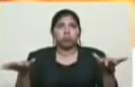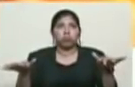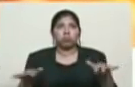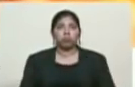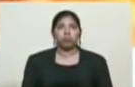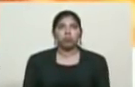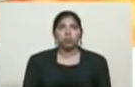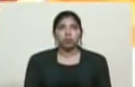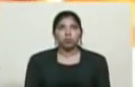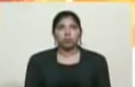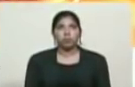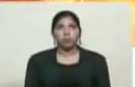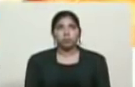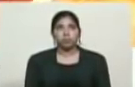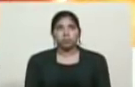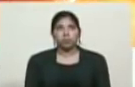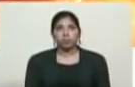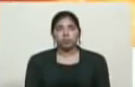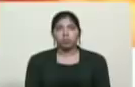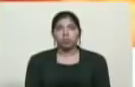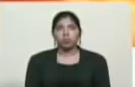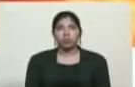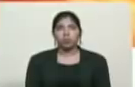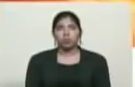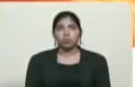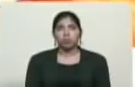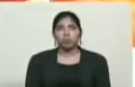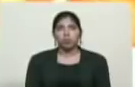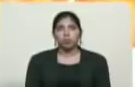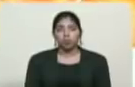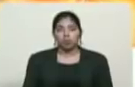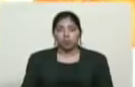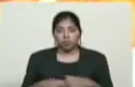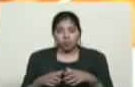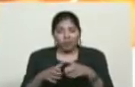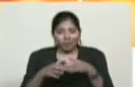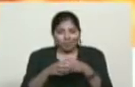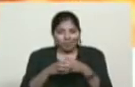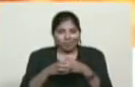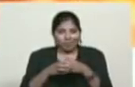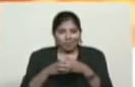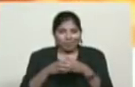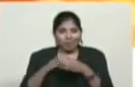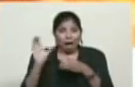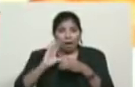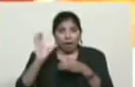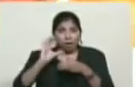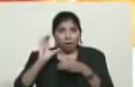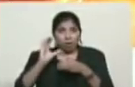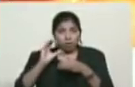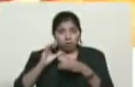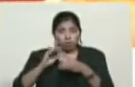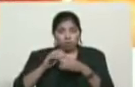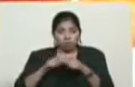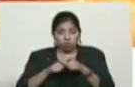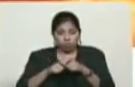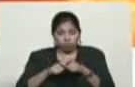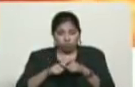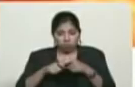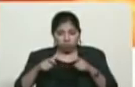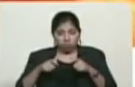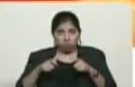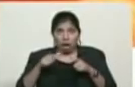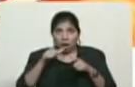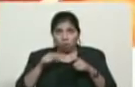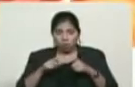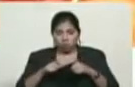las partes bajas de la ciudad en esta manera progresivamente continuarás a las partes medias y altas